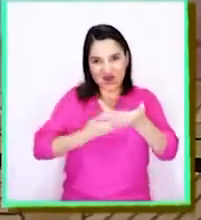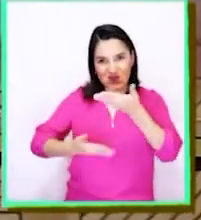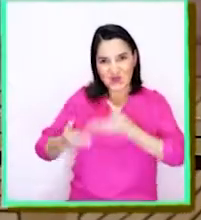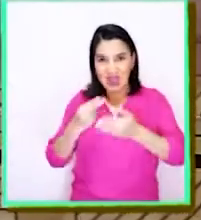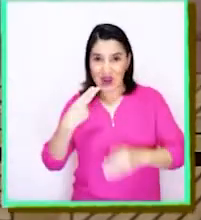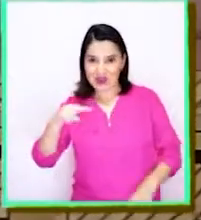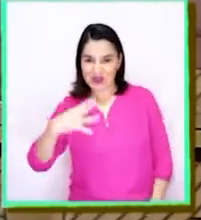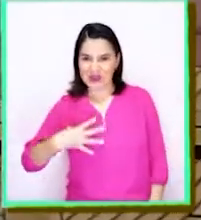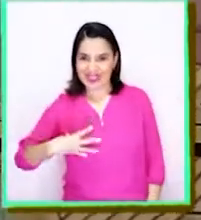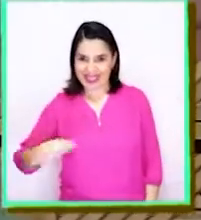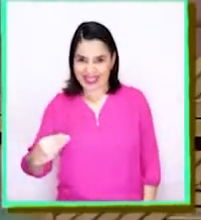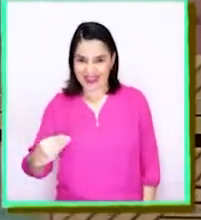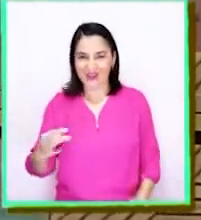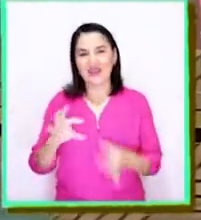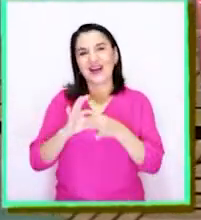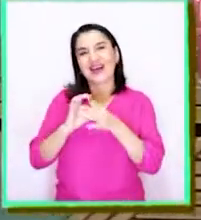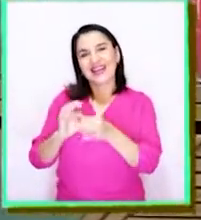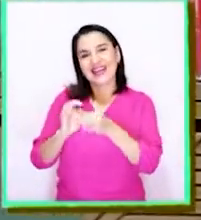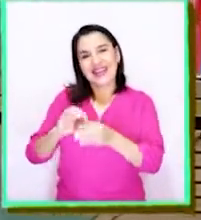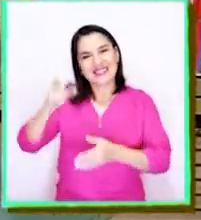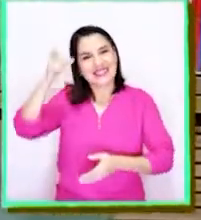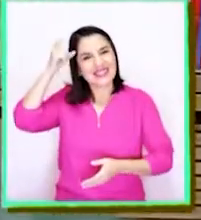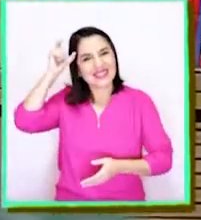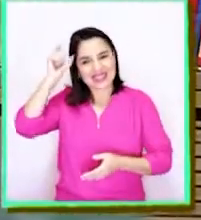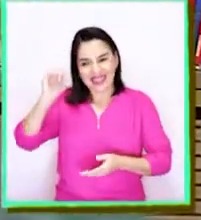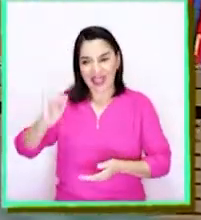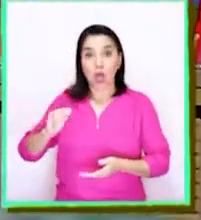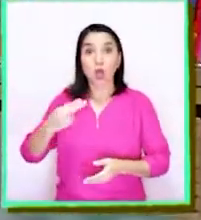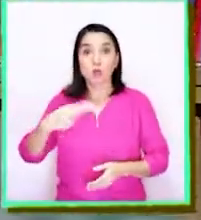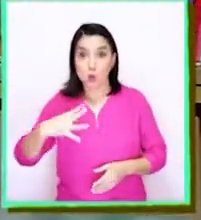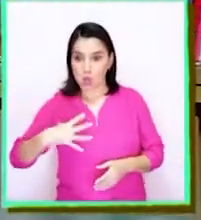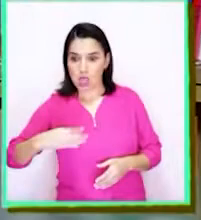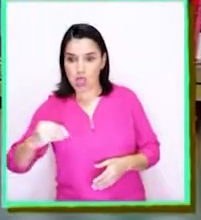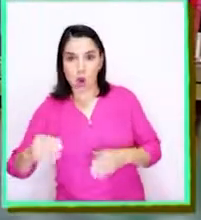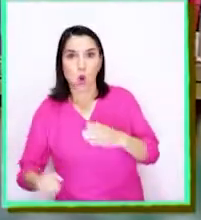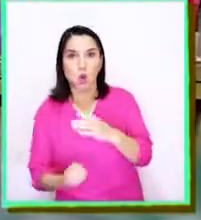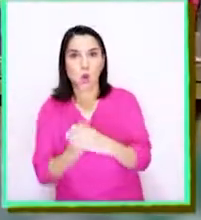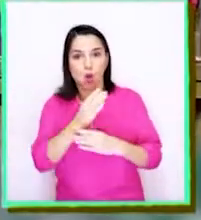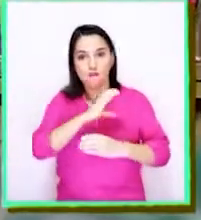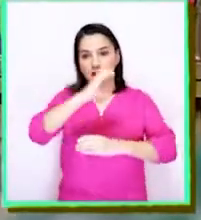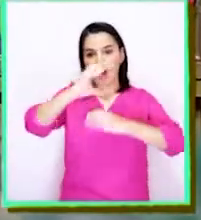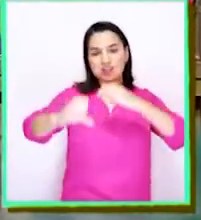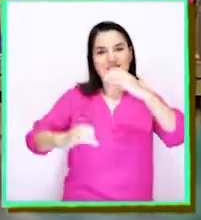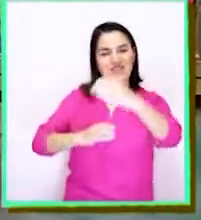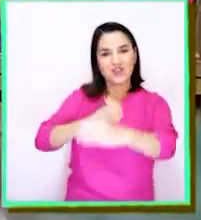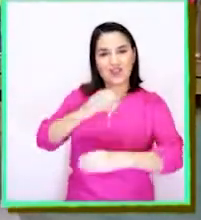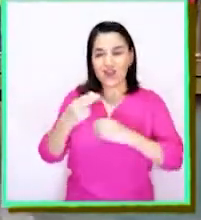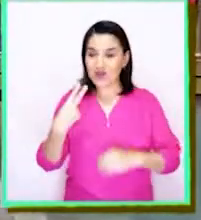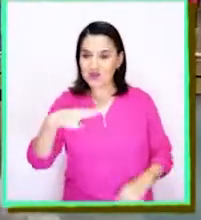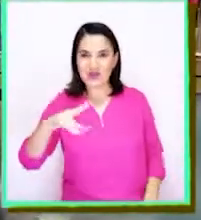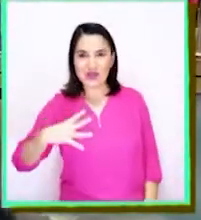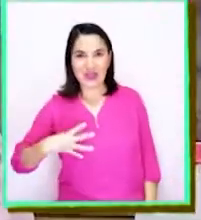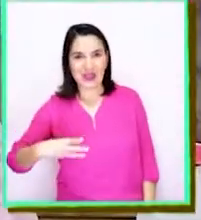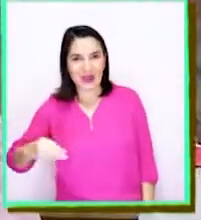su descendencia. Gracias a ella comenzó un nuevo ciclo de vida, el de su